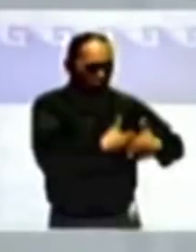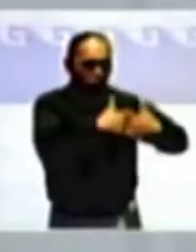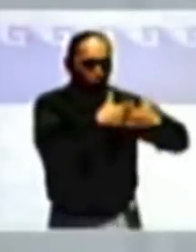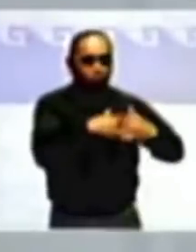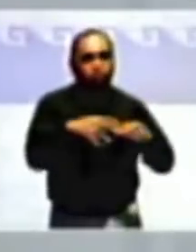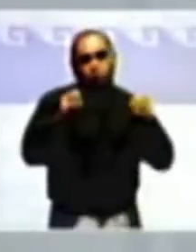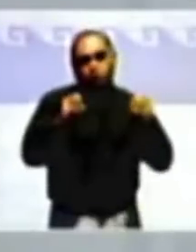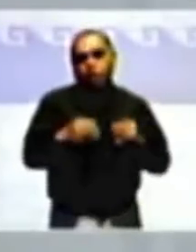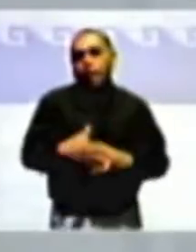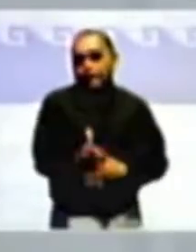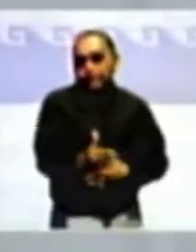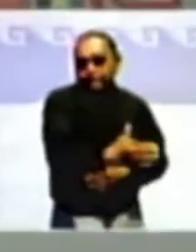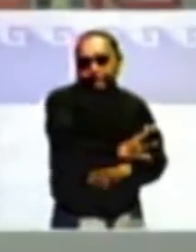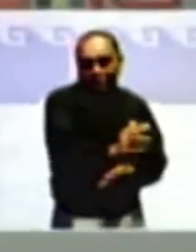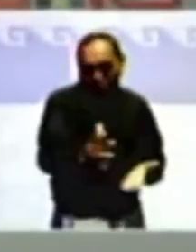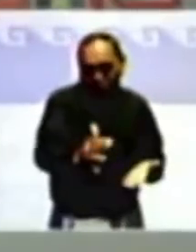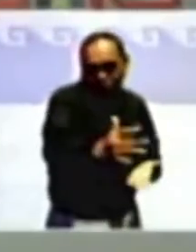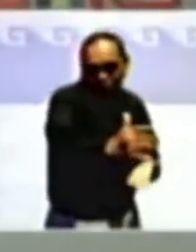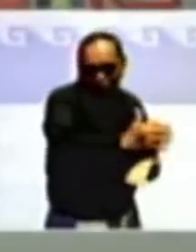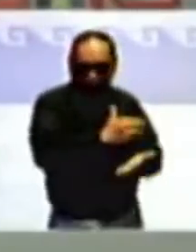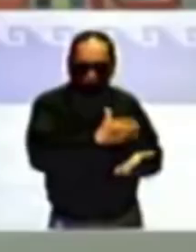pesca, o